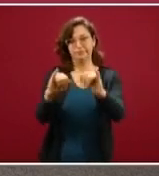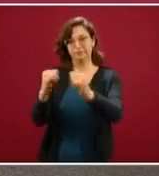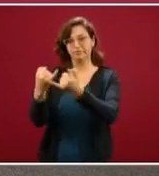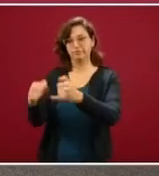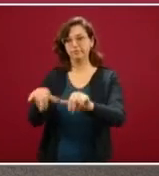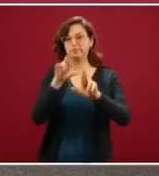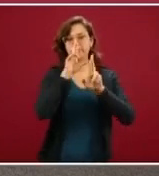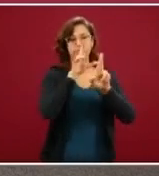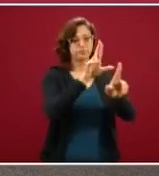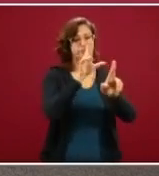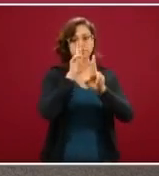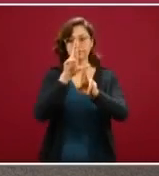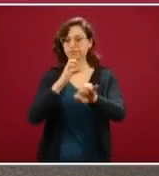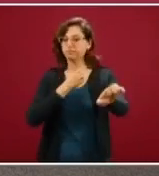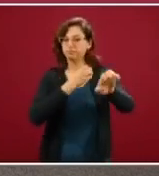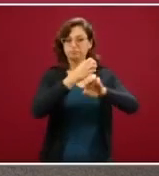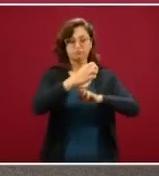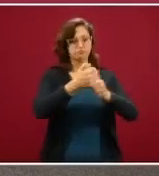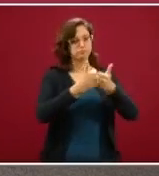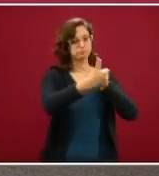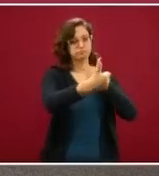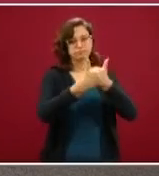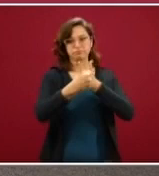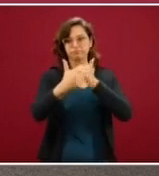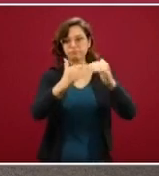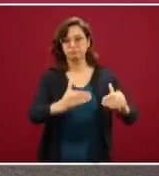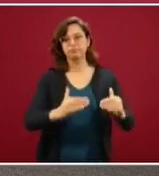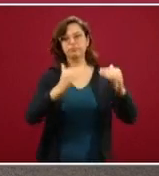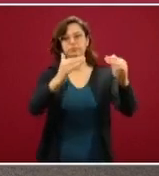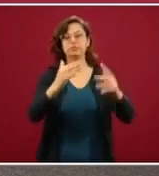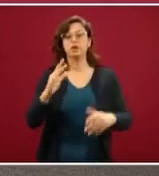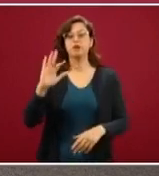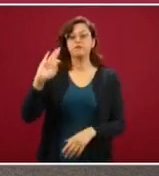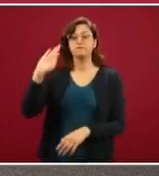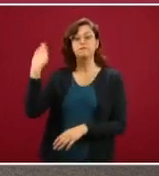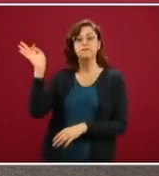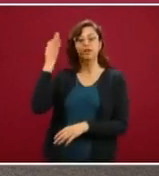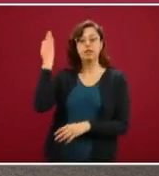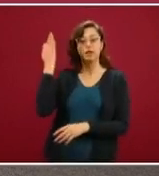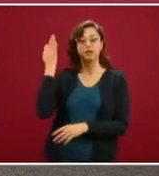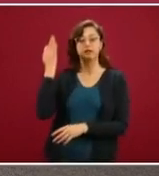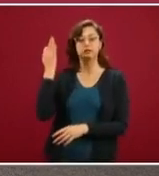respetar la soberanía de los estados. A la Federación le corresponde